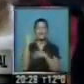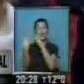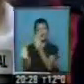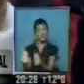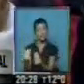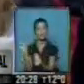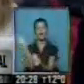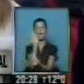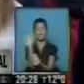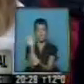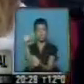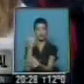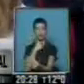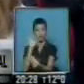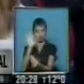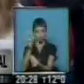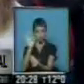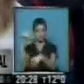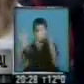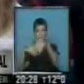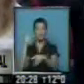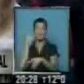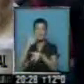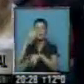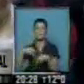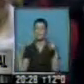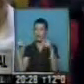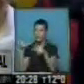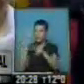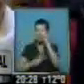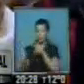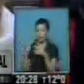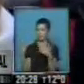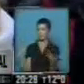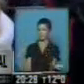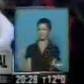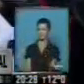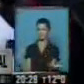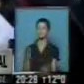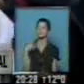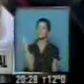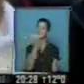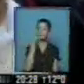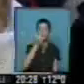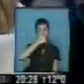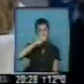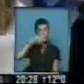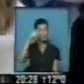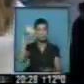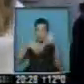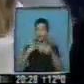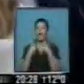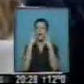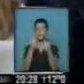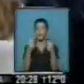de octubre ya están definiendo planes de ajuste. Es muy importante que nosotros demos este domingo un aval al Frente de Izquierda, que es la